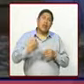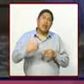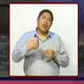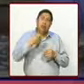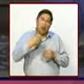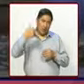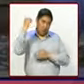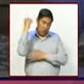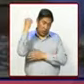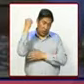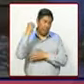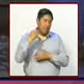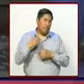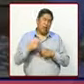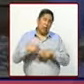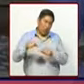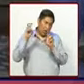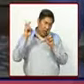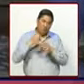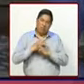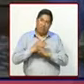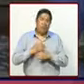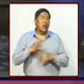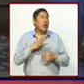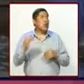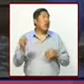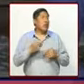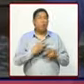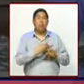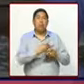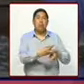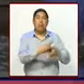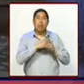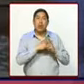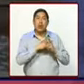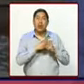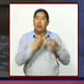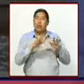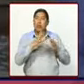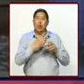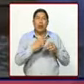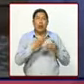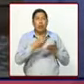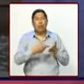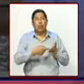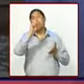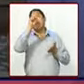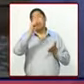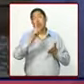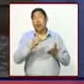tema de créditos y algunos que han quedado pendientes que seguramente vamos a comenzar a revisar, Miriam. Vamos a revisar justamente esas leyes que han sido...